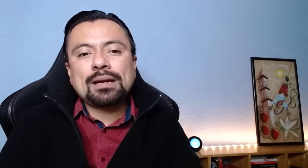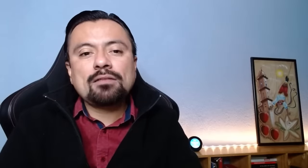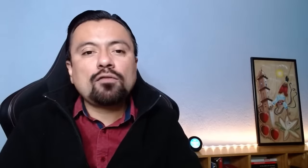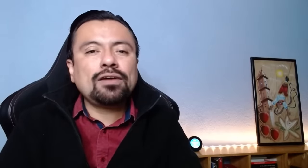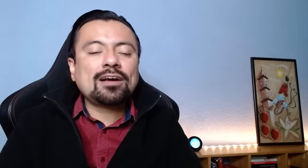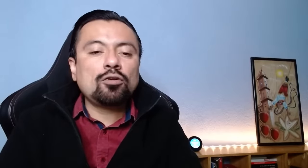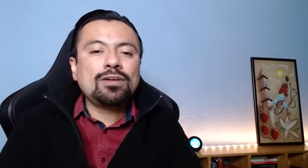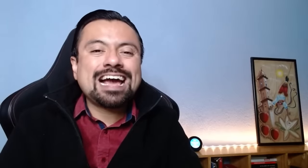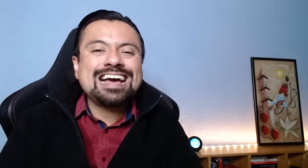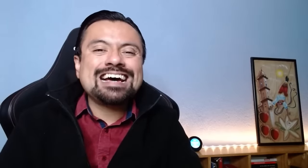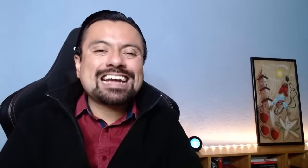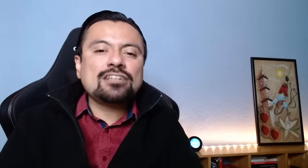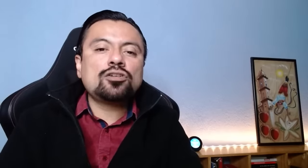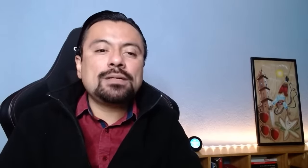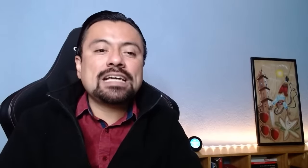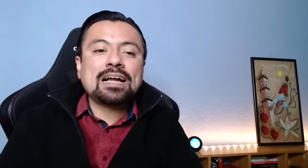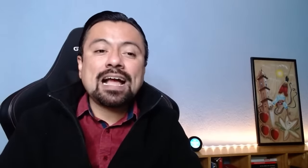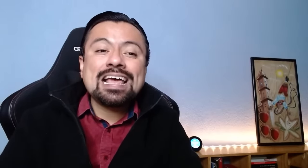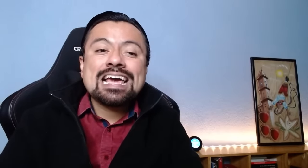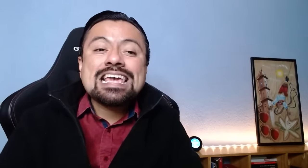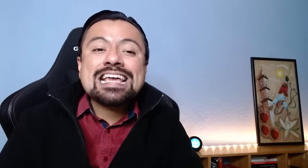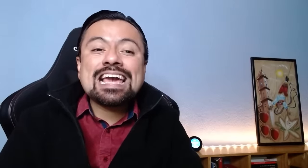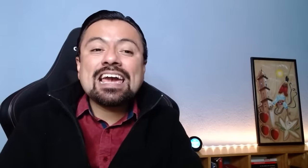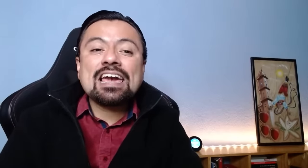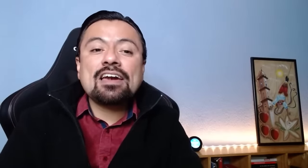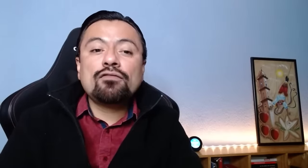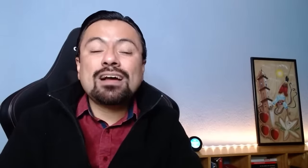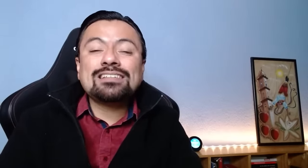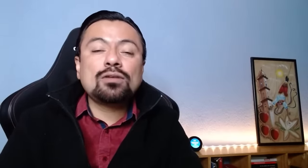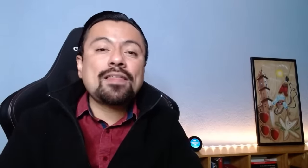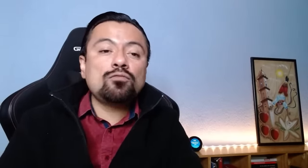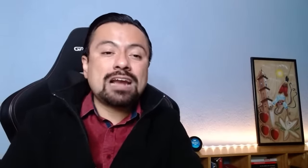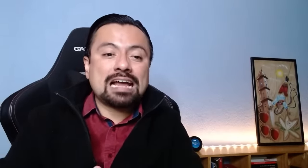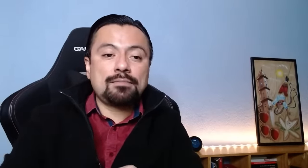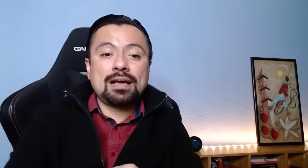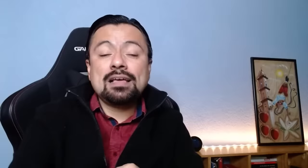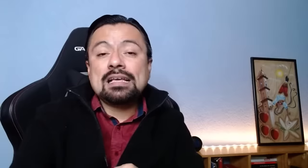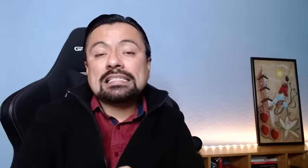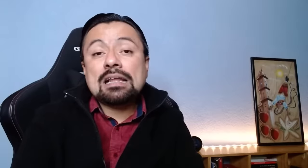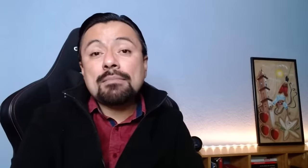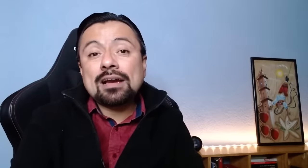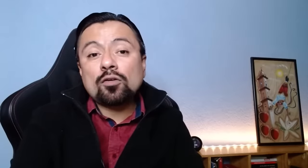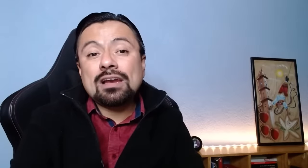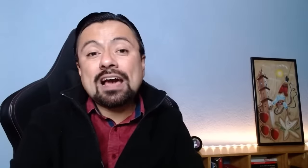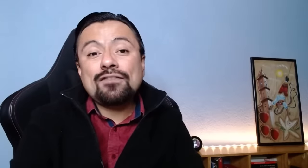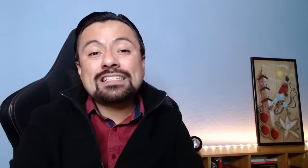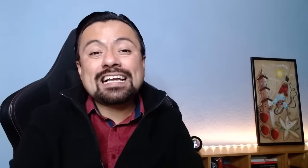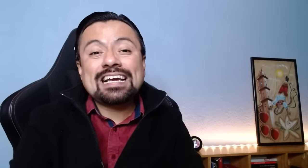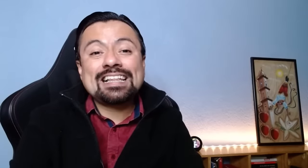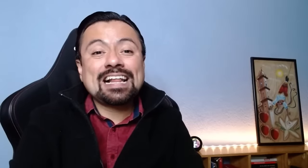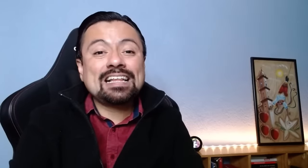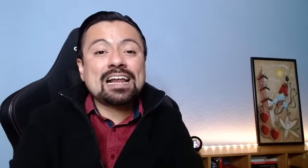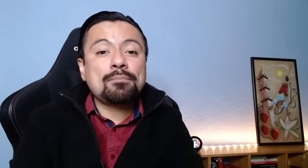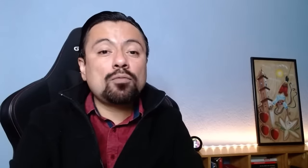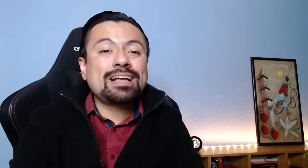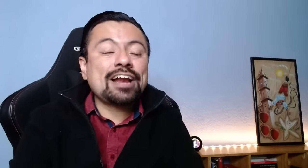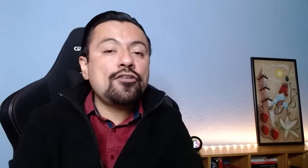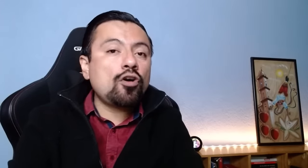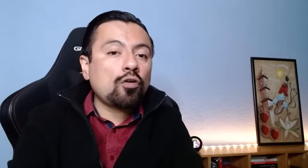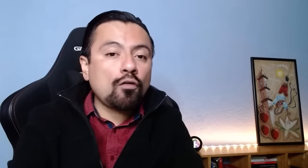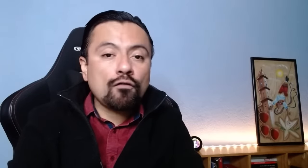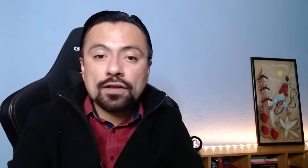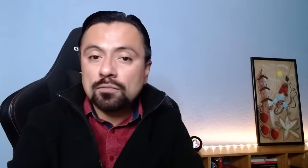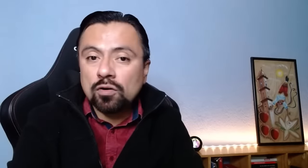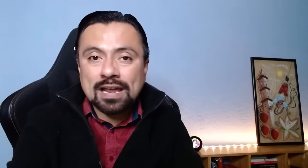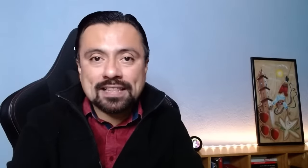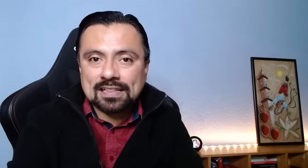ejemplo que el operativo fue en la colonia Rancho Menchaca y que fue asegurada un arma. Sin embargo, la Fiscalía General de la República